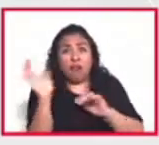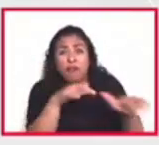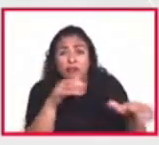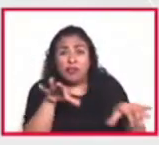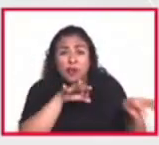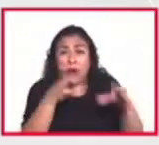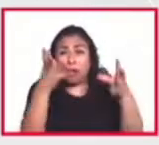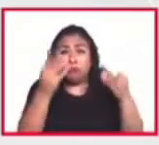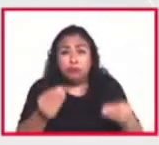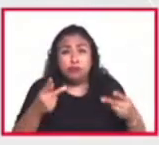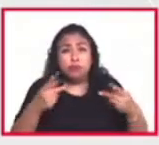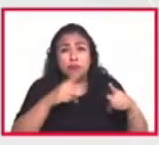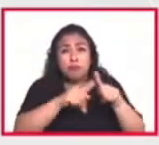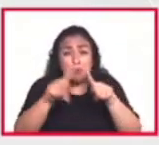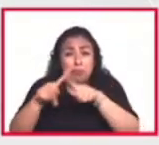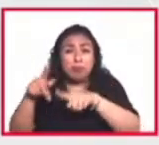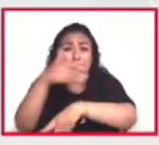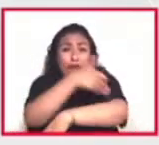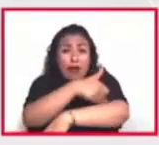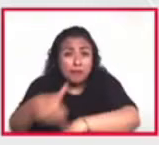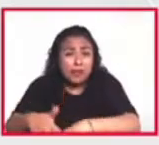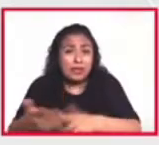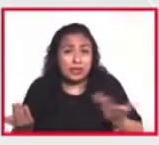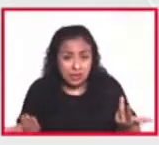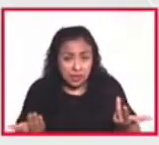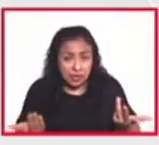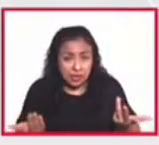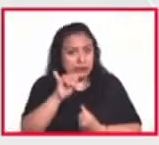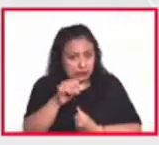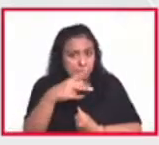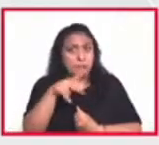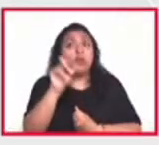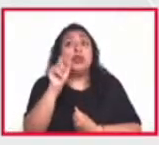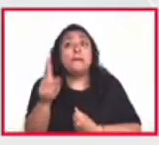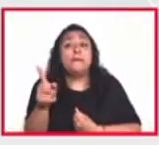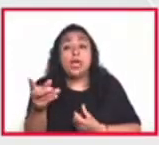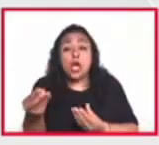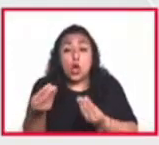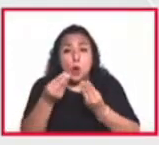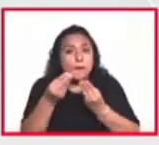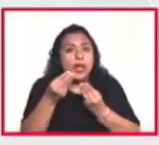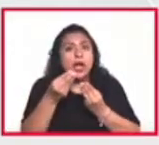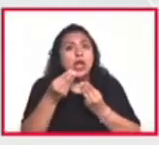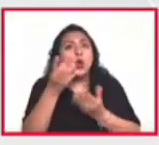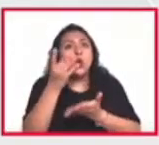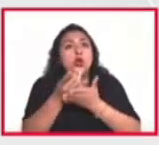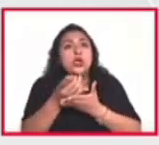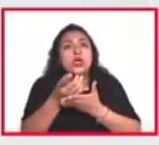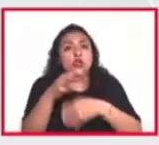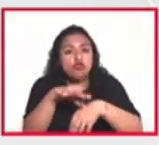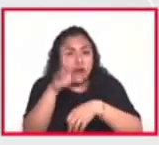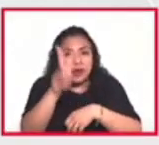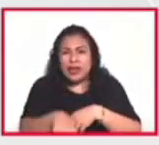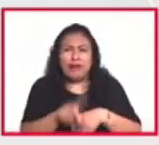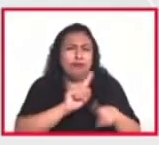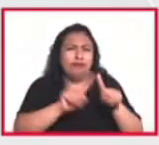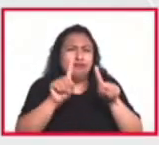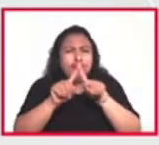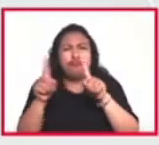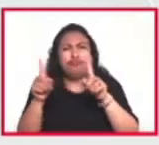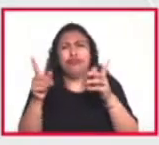de familias, sino que nos da de comer en todos los aspectos. Hay una cantidad de